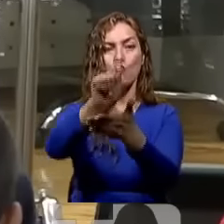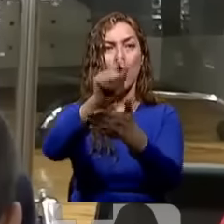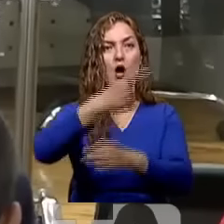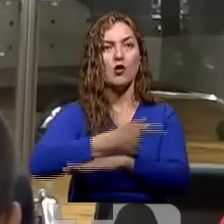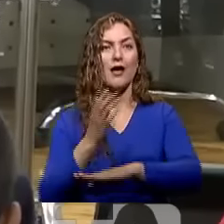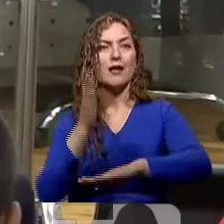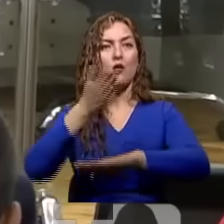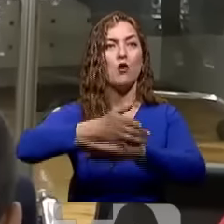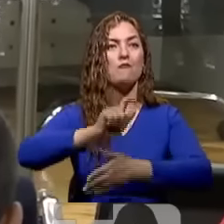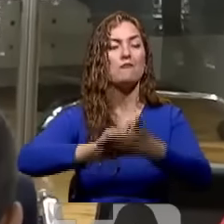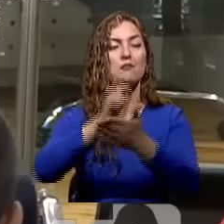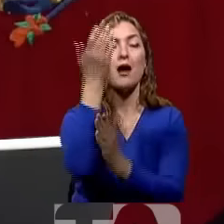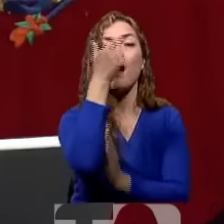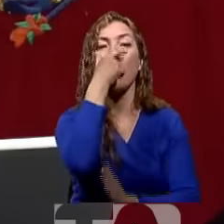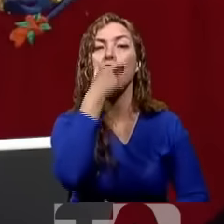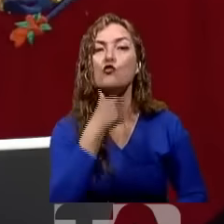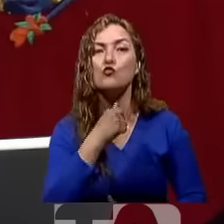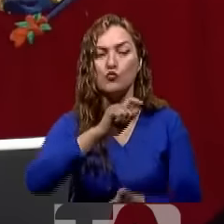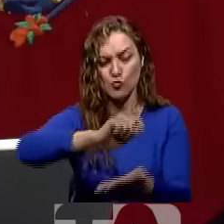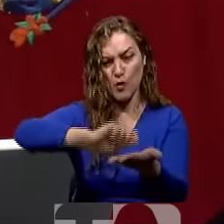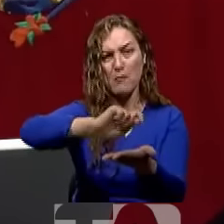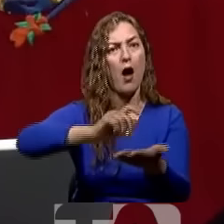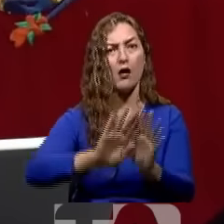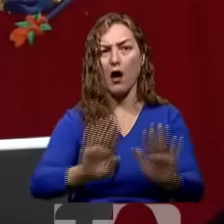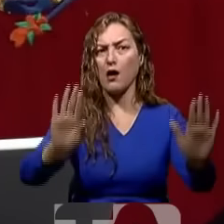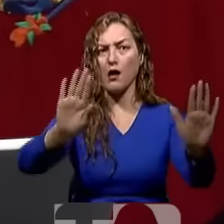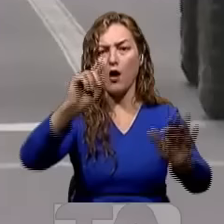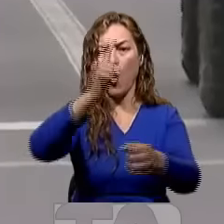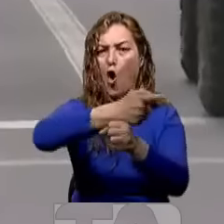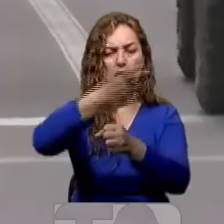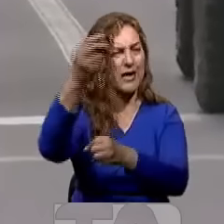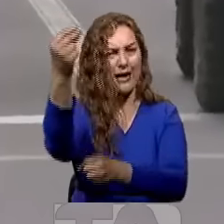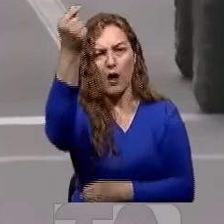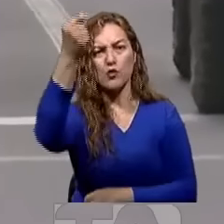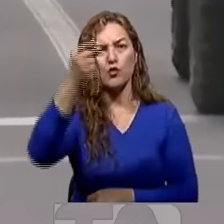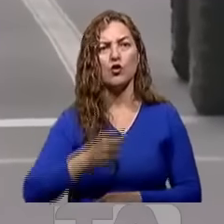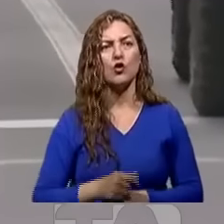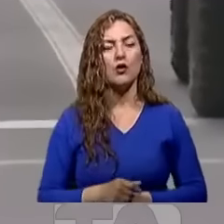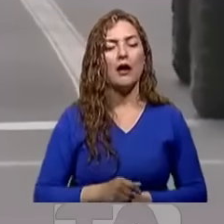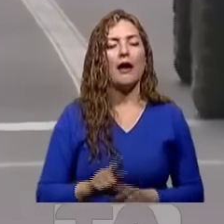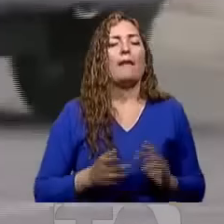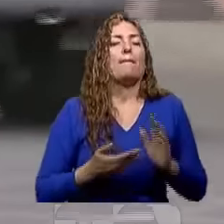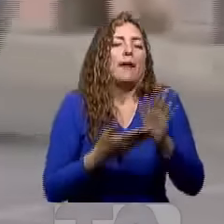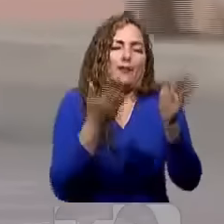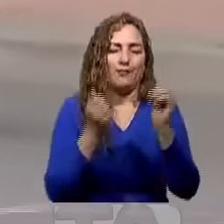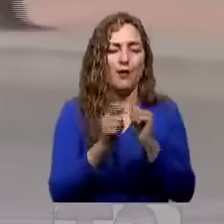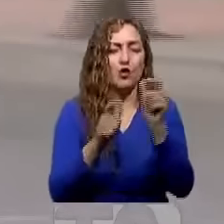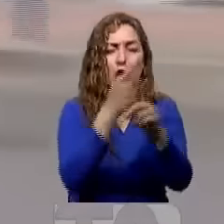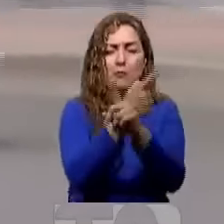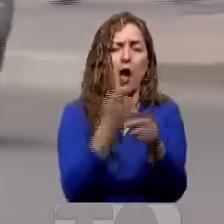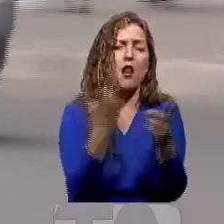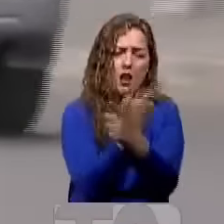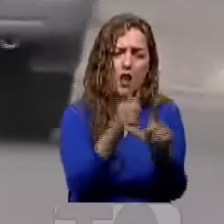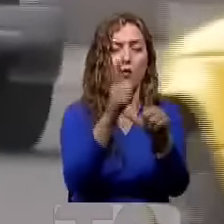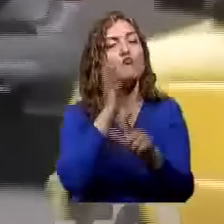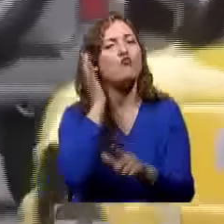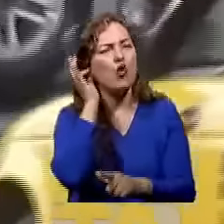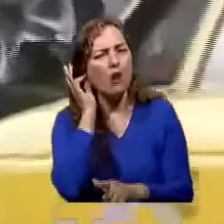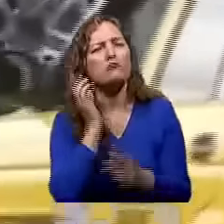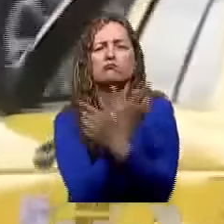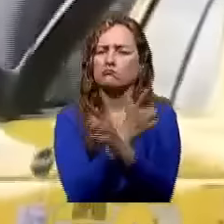fue firmada por el alcalde de Quito, Pavel Muñoz, para su ejecución inmediata, la cual tiene excepciones para personas con discapacidad, mujeres,